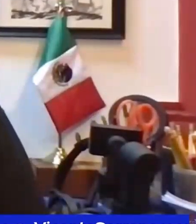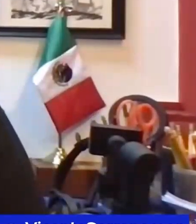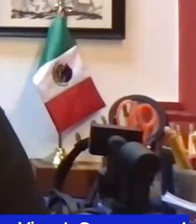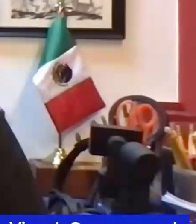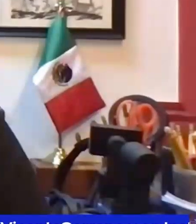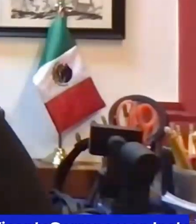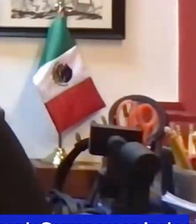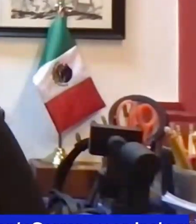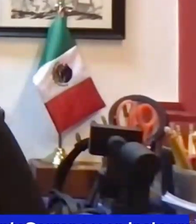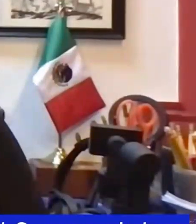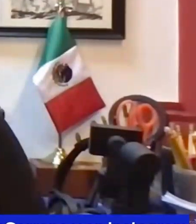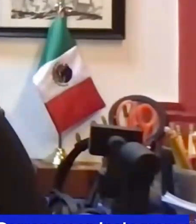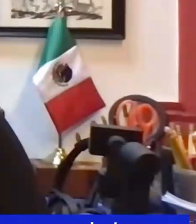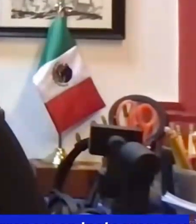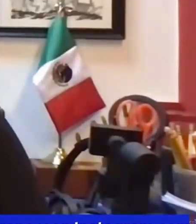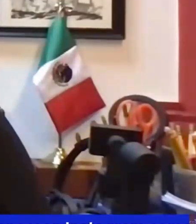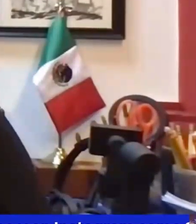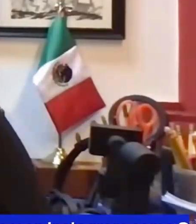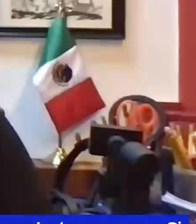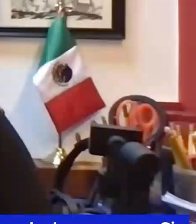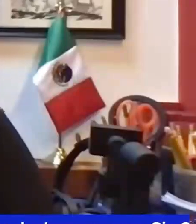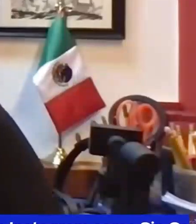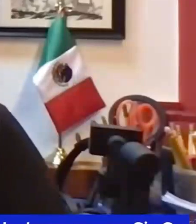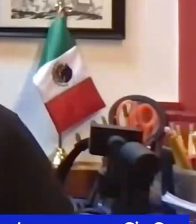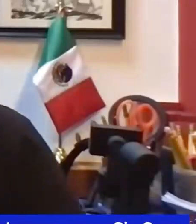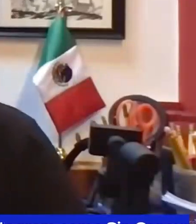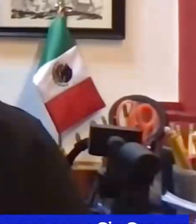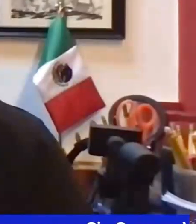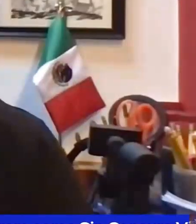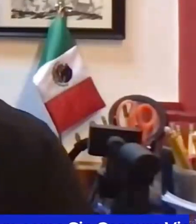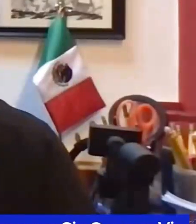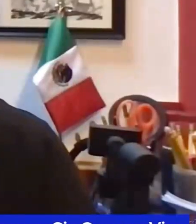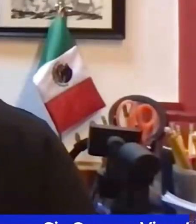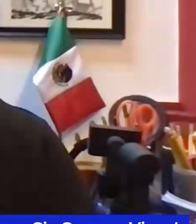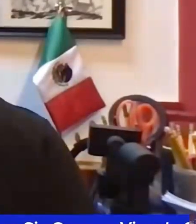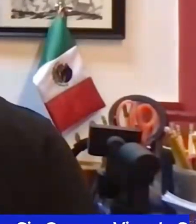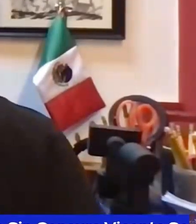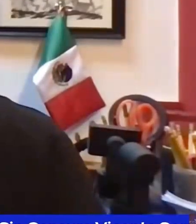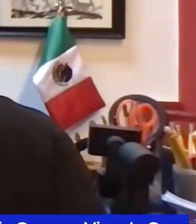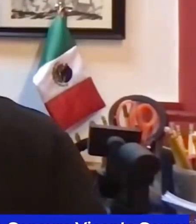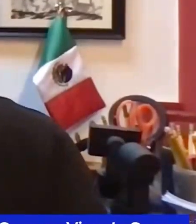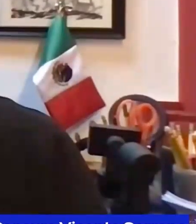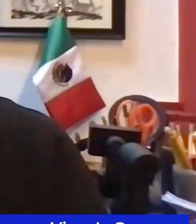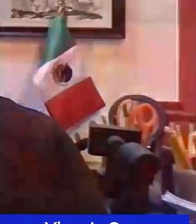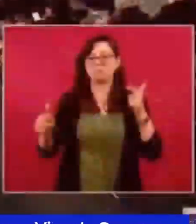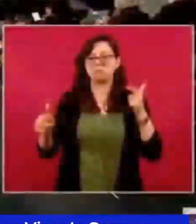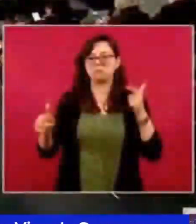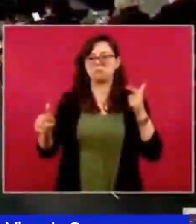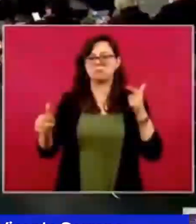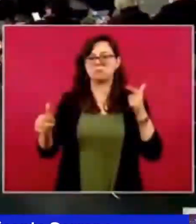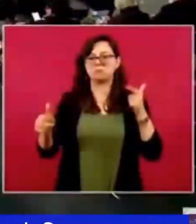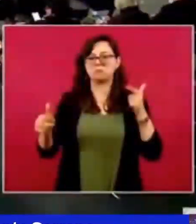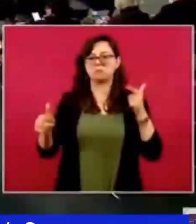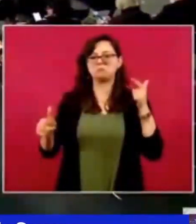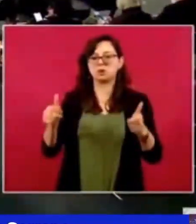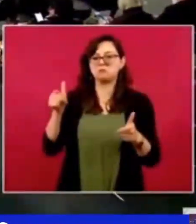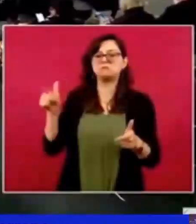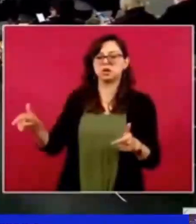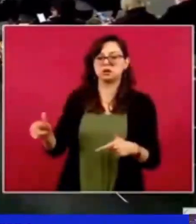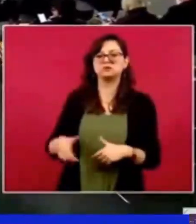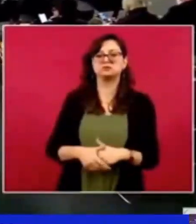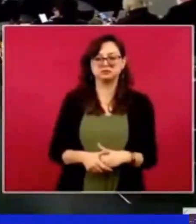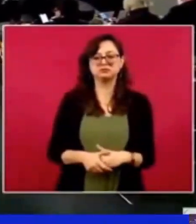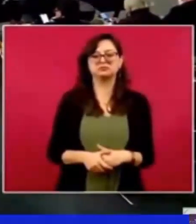González, Felipe Calderón y toda esta gente. ¿Nos puedes poner ese video, querido Dave? ¿Ustedes